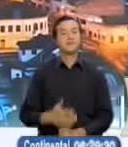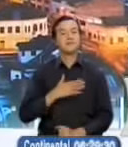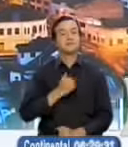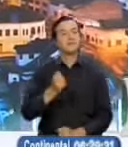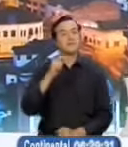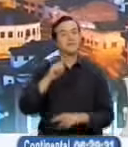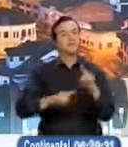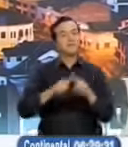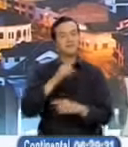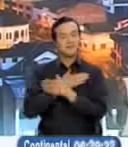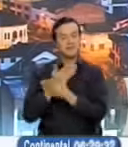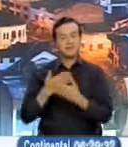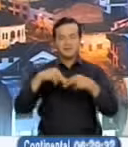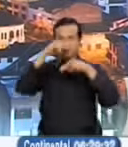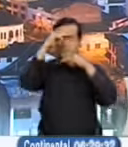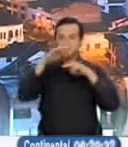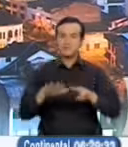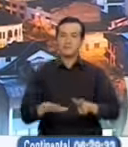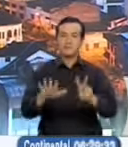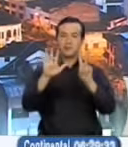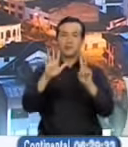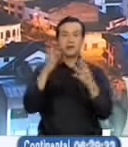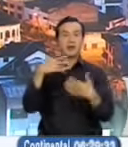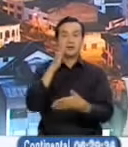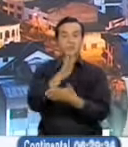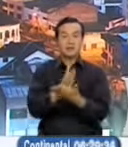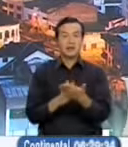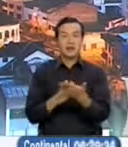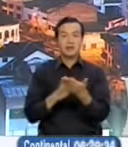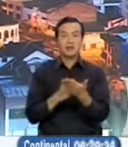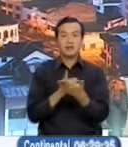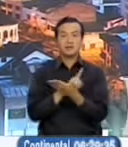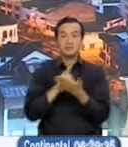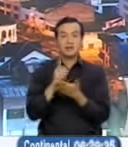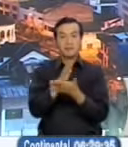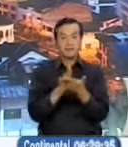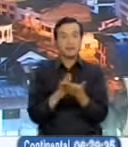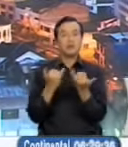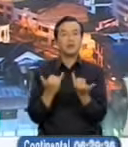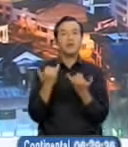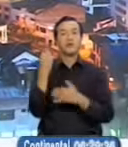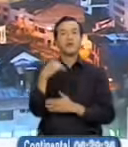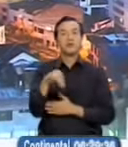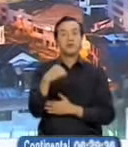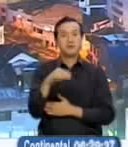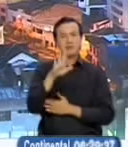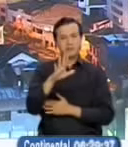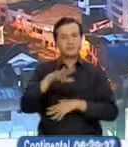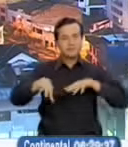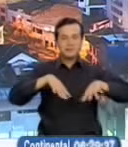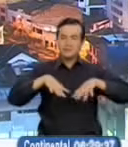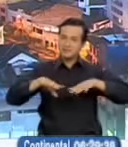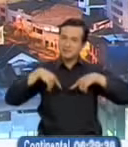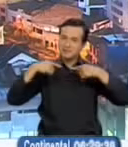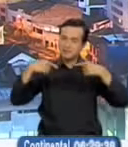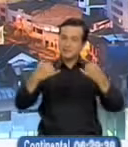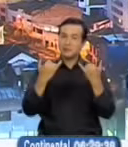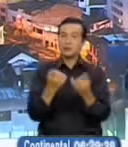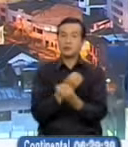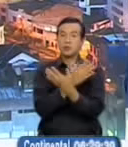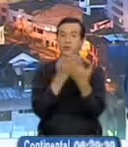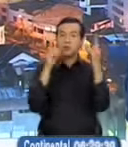tal, amigas y amigos? Bienvenidos a Noticias 7. Estamos en la mitad de la semana. Hoy es miércoles. Póngale ganas, póngale corazón a sus actividades diarias. En esta emisión